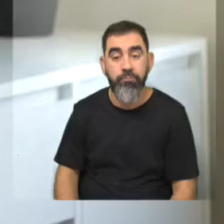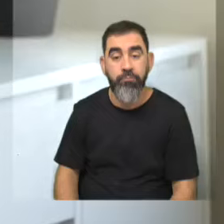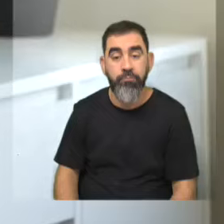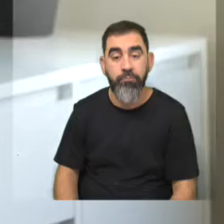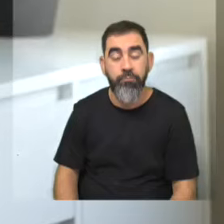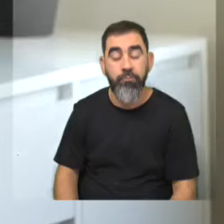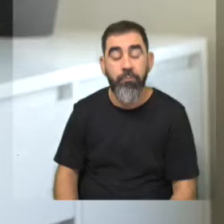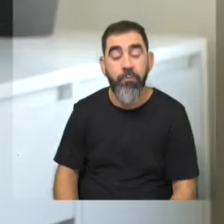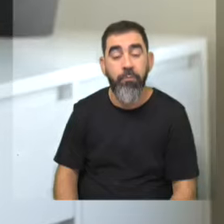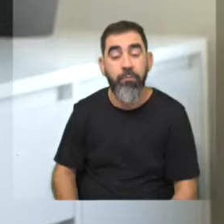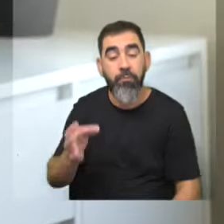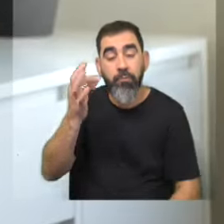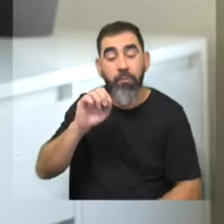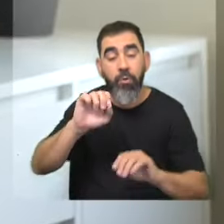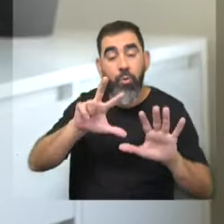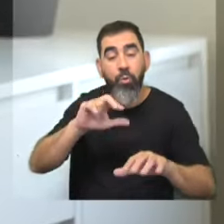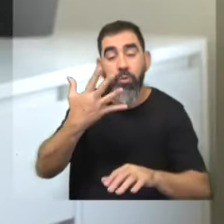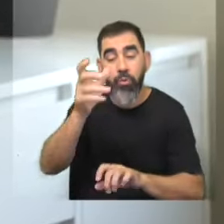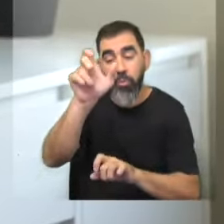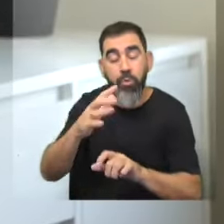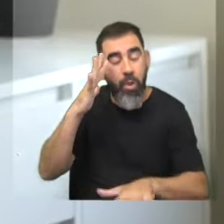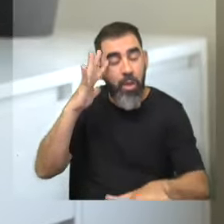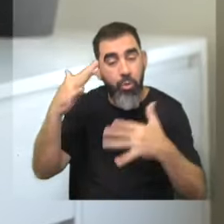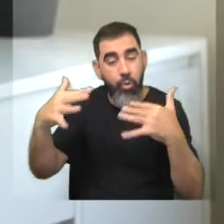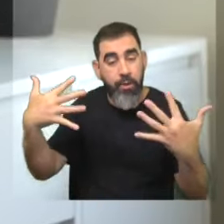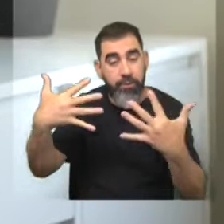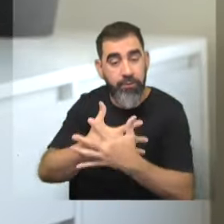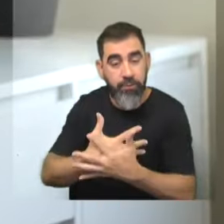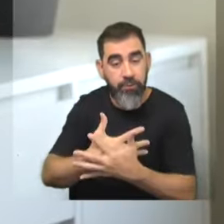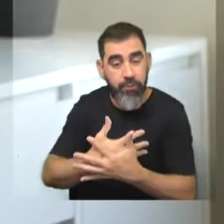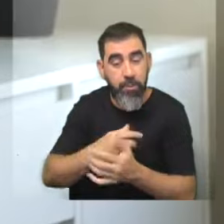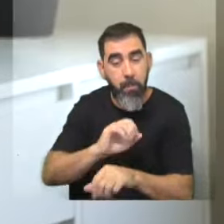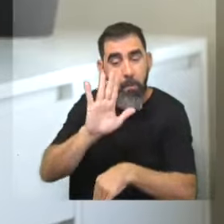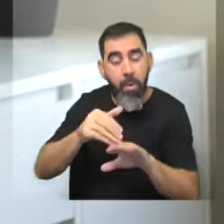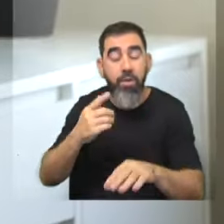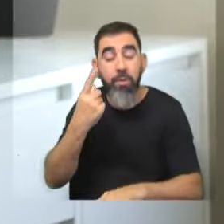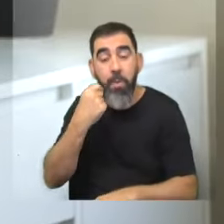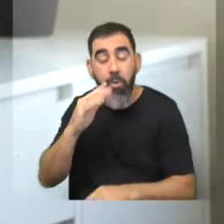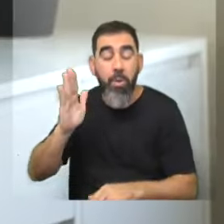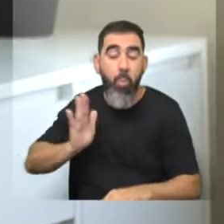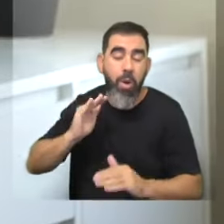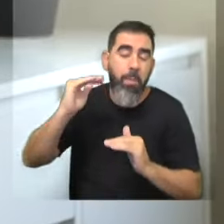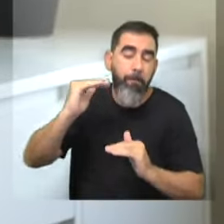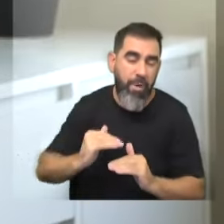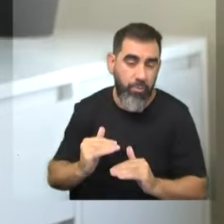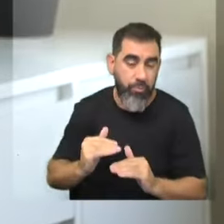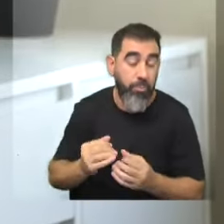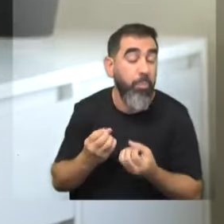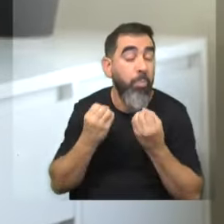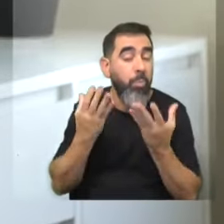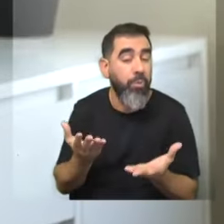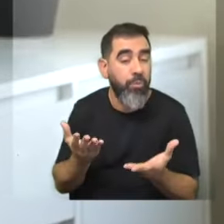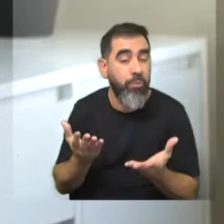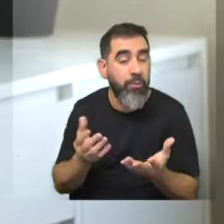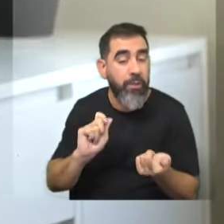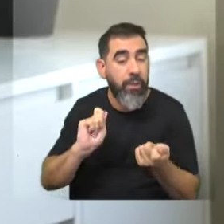El acné afecta hasta el 85% de los adolescentes, en general afecta un poquito más a los varones que a las mujeres, y esto tiene mucho que ver con